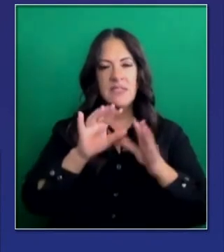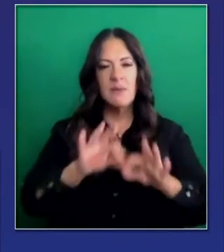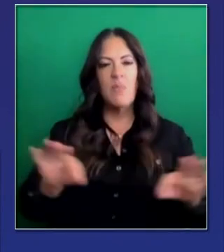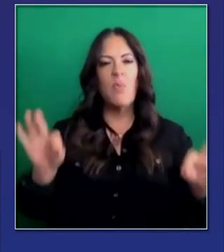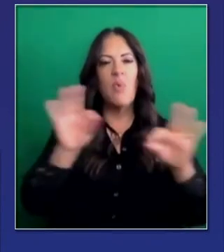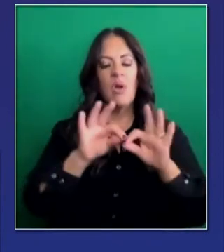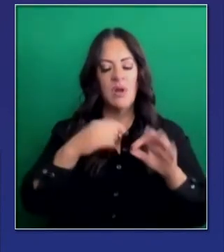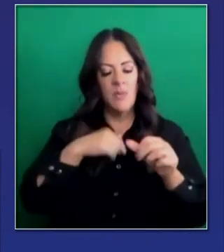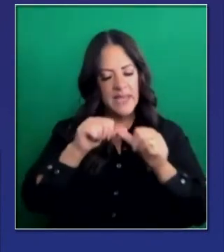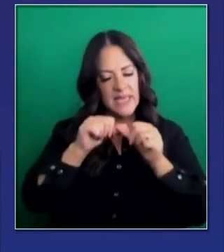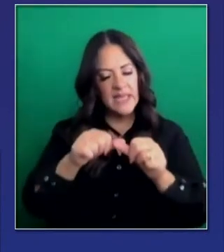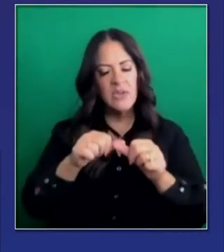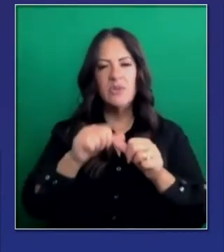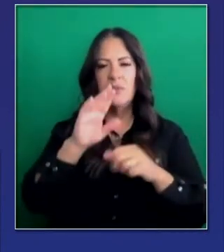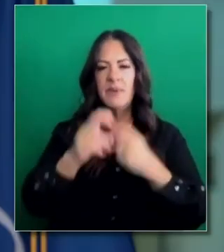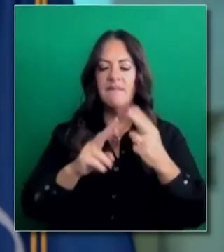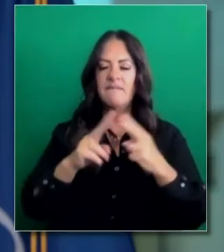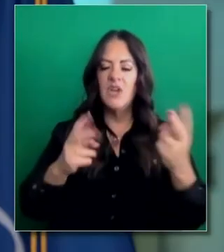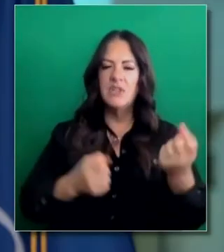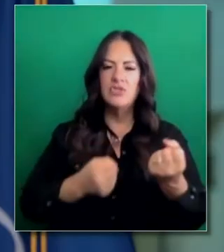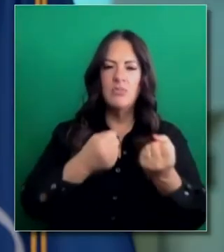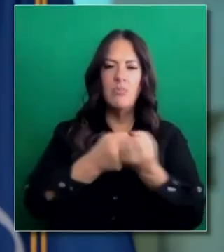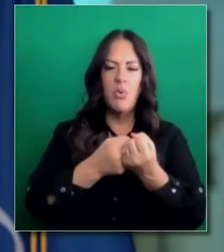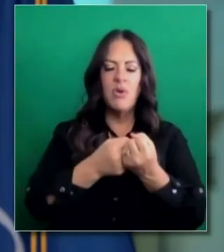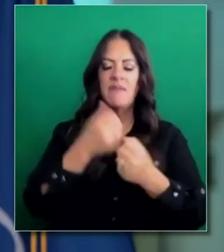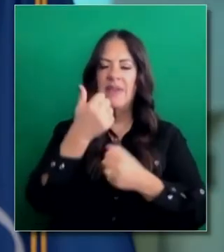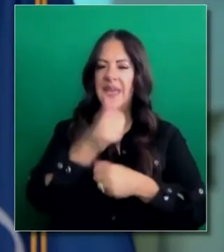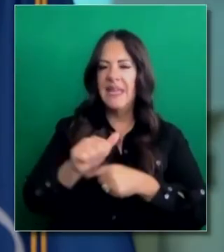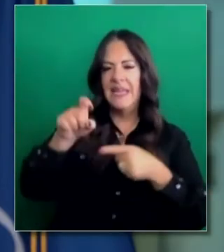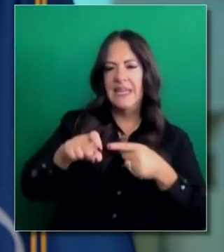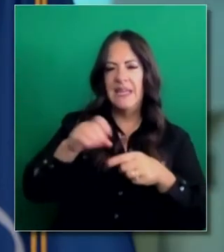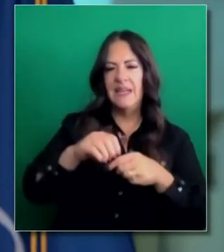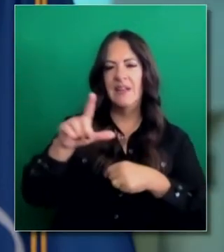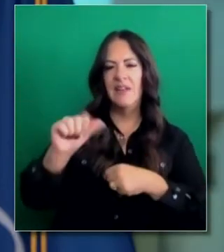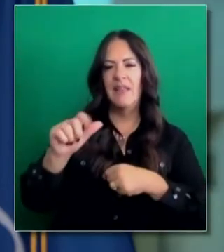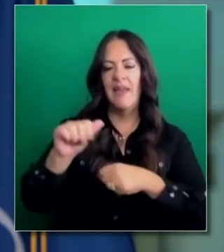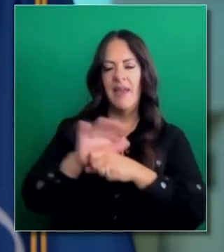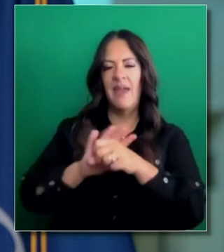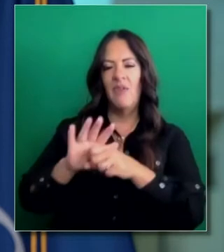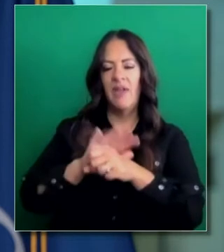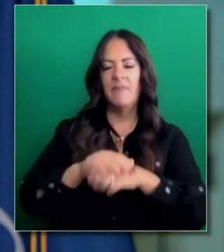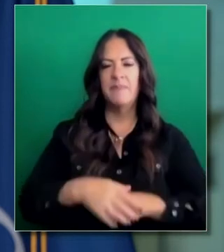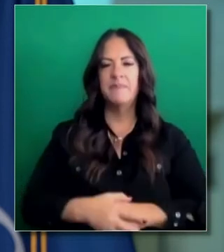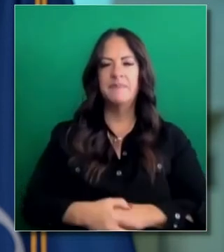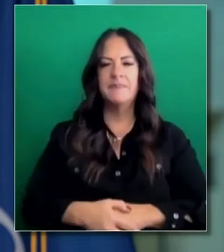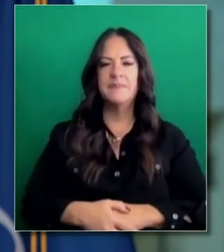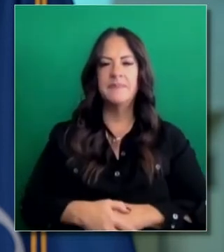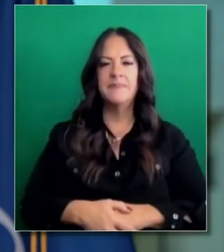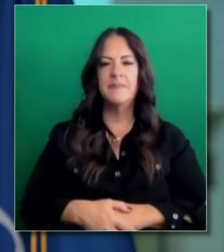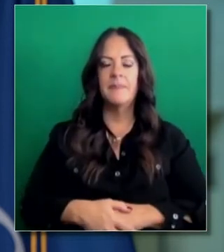frente de este problema y apoyar las necesidades de oxígeno en todo el estado